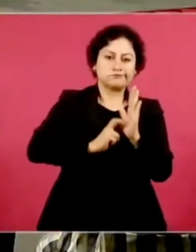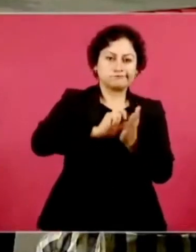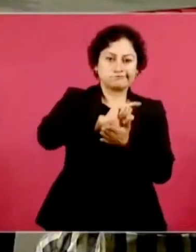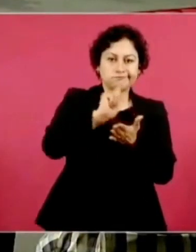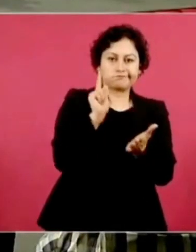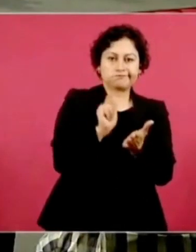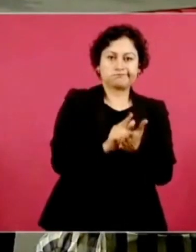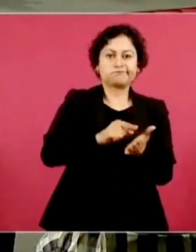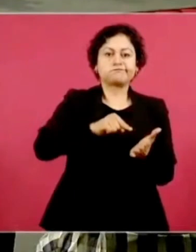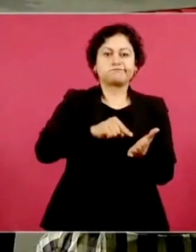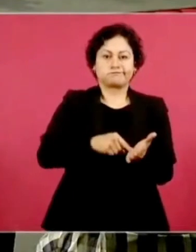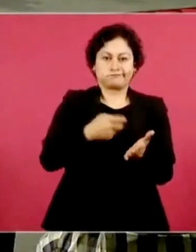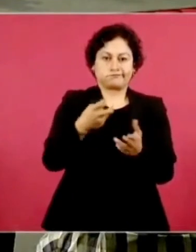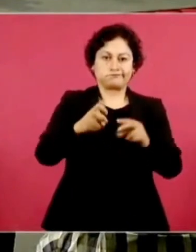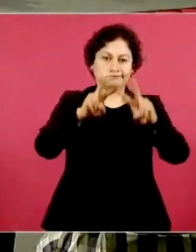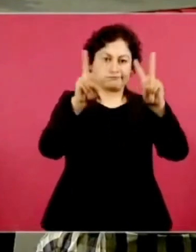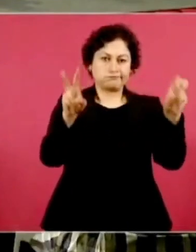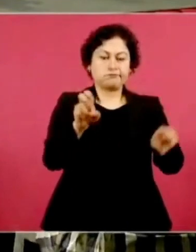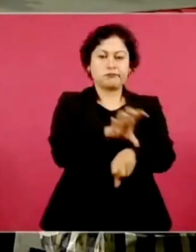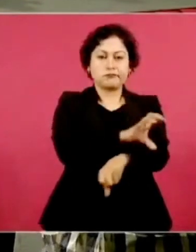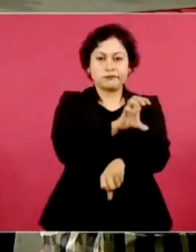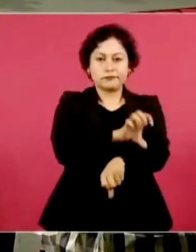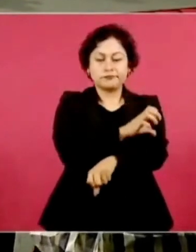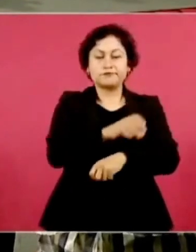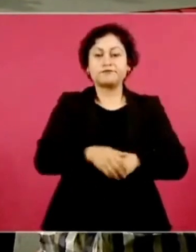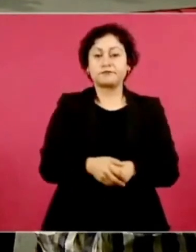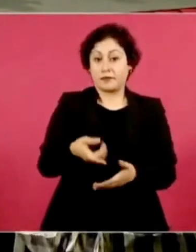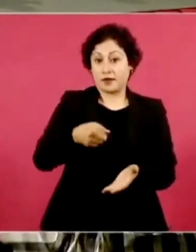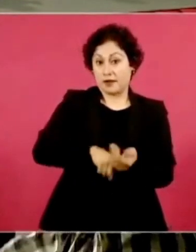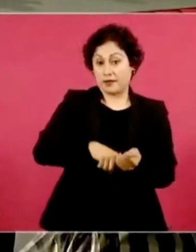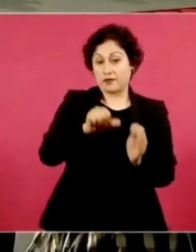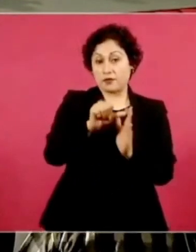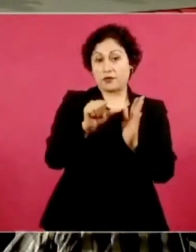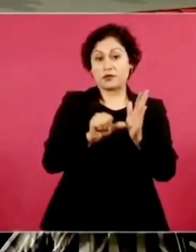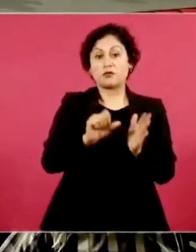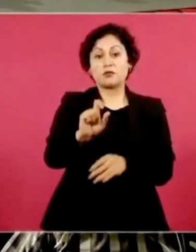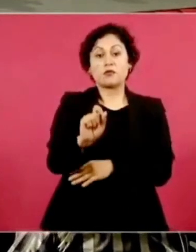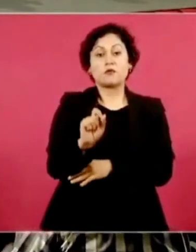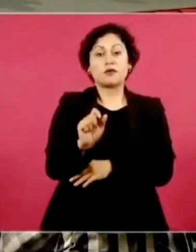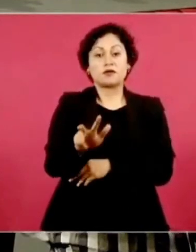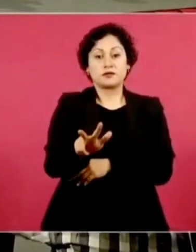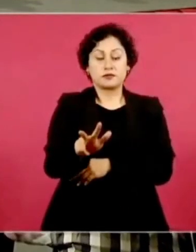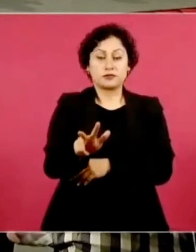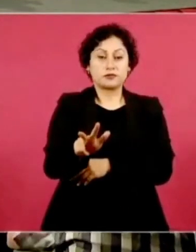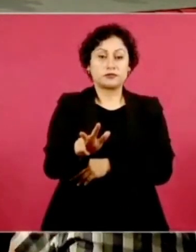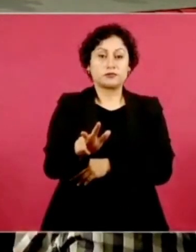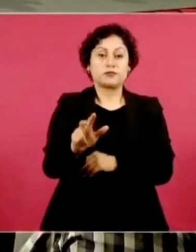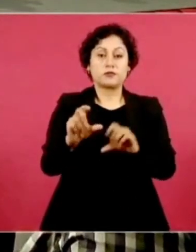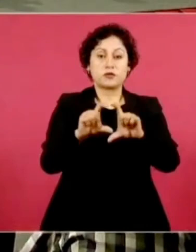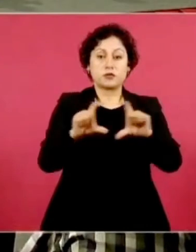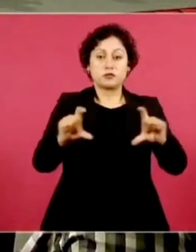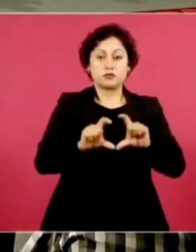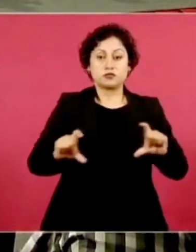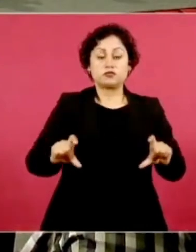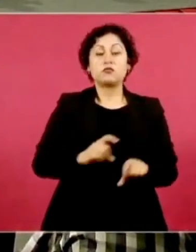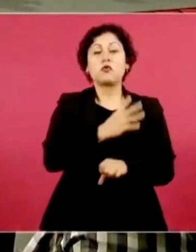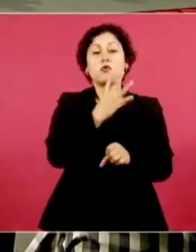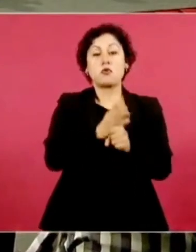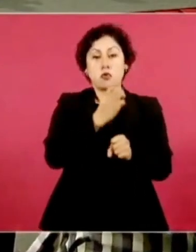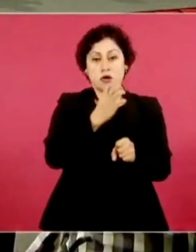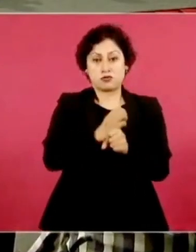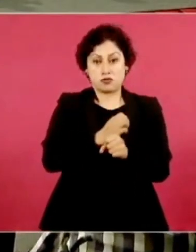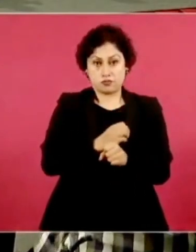problemática descrita. En el artículo 28, cuarto párrafo del texto